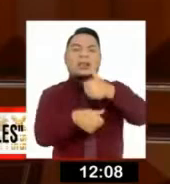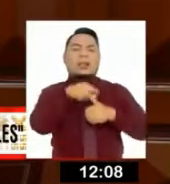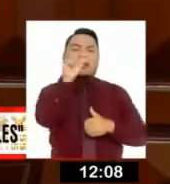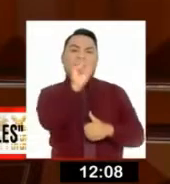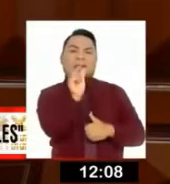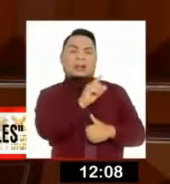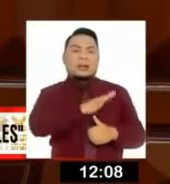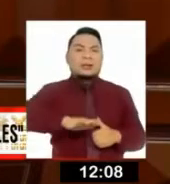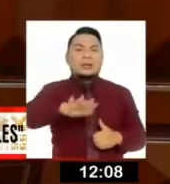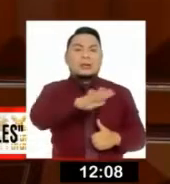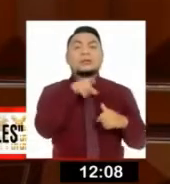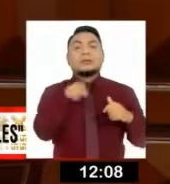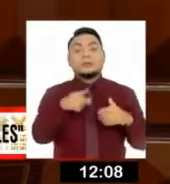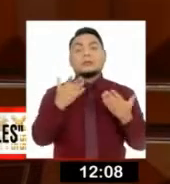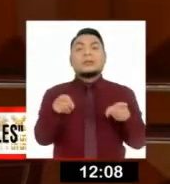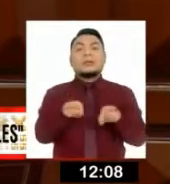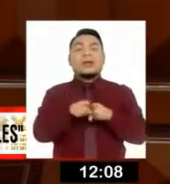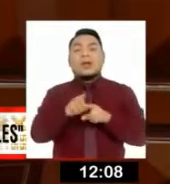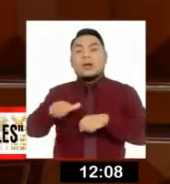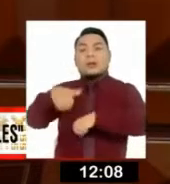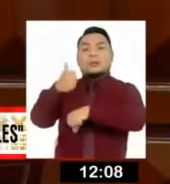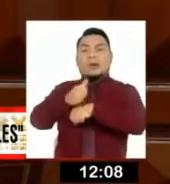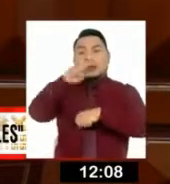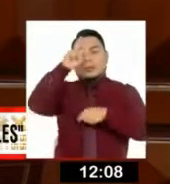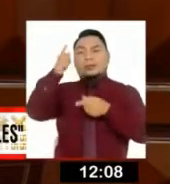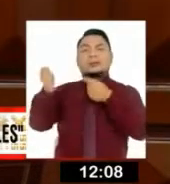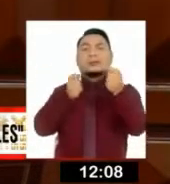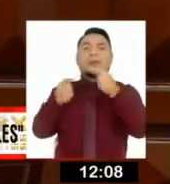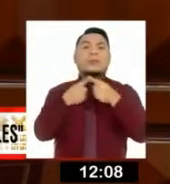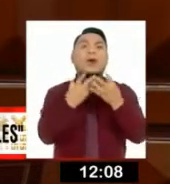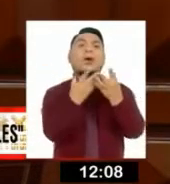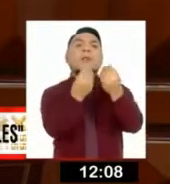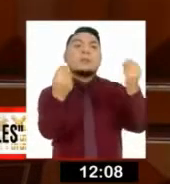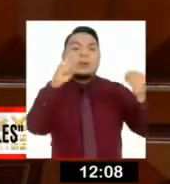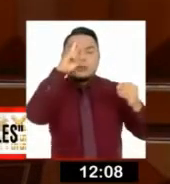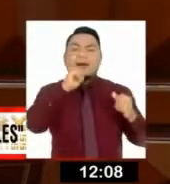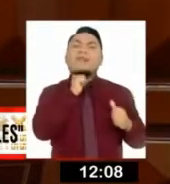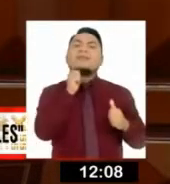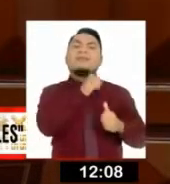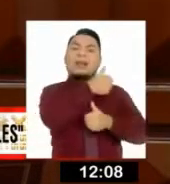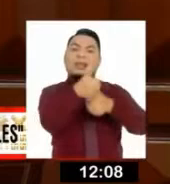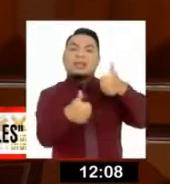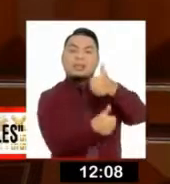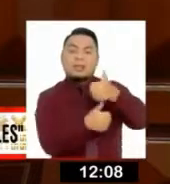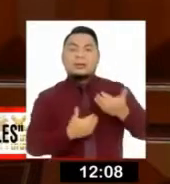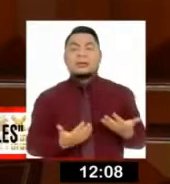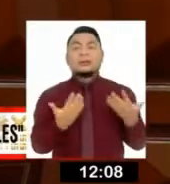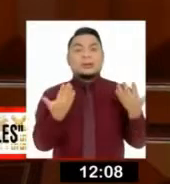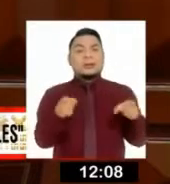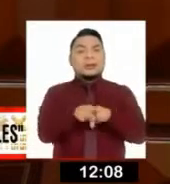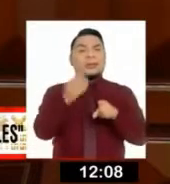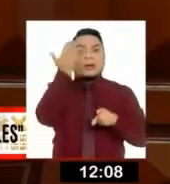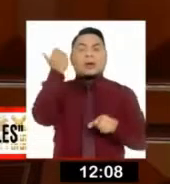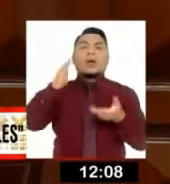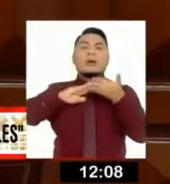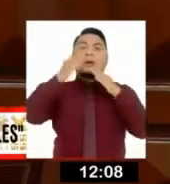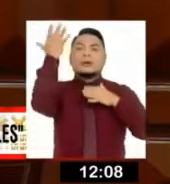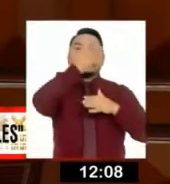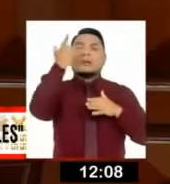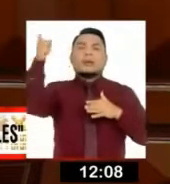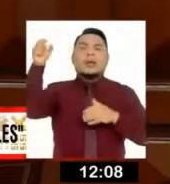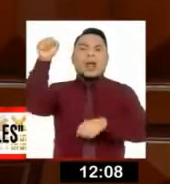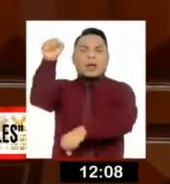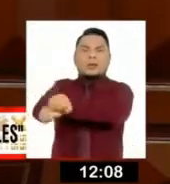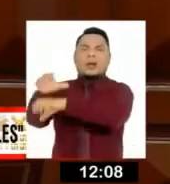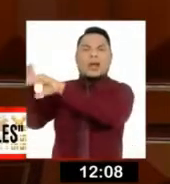el erario de la flamante República del Perú. Con el tiempo, a la antigua comunidad afroperuana traída a la fuerza